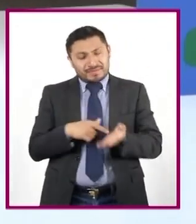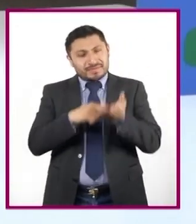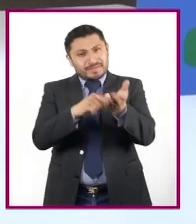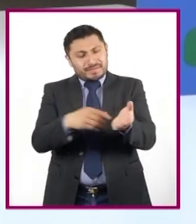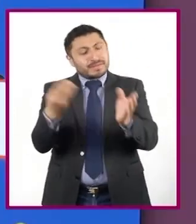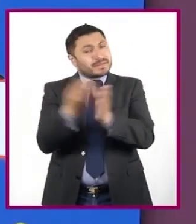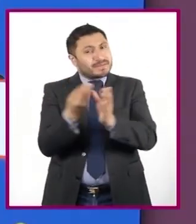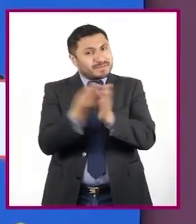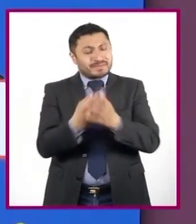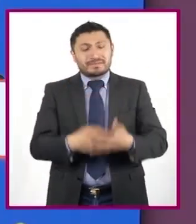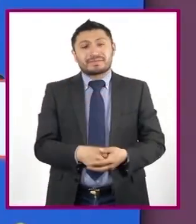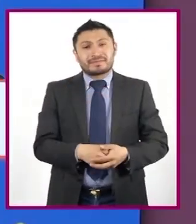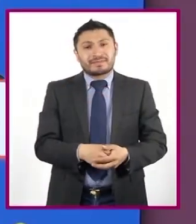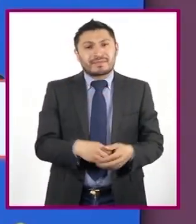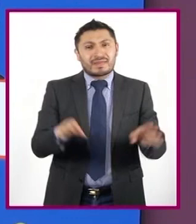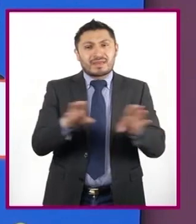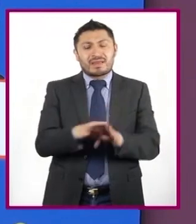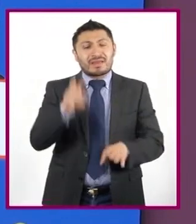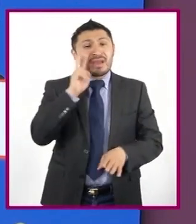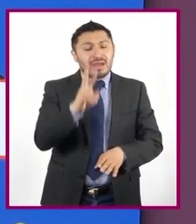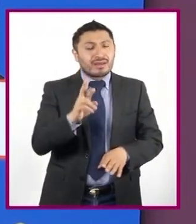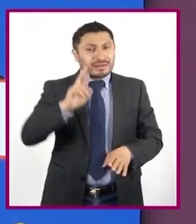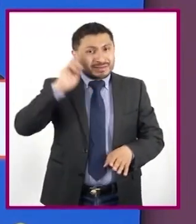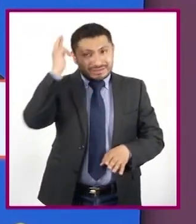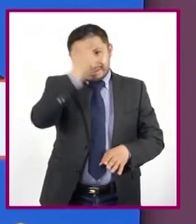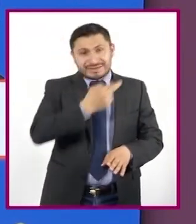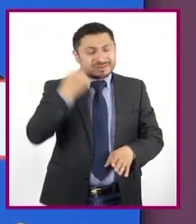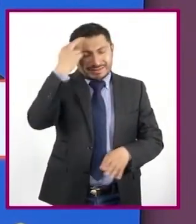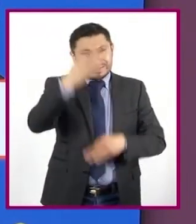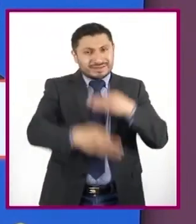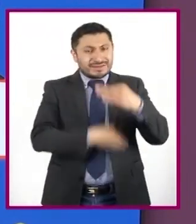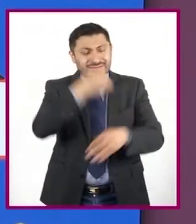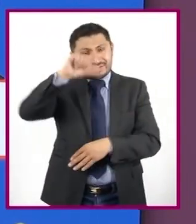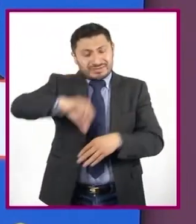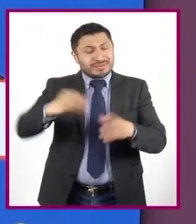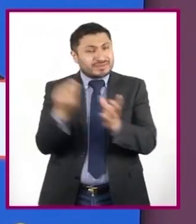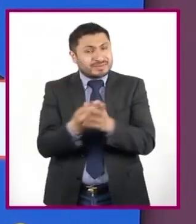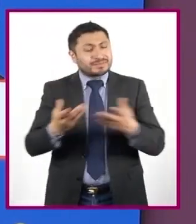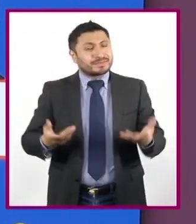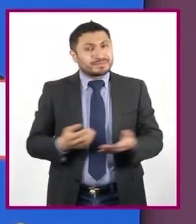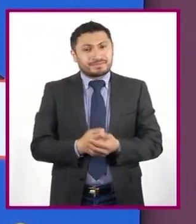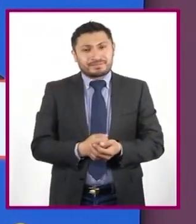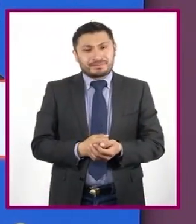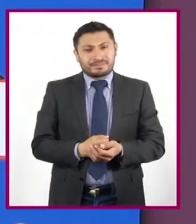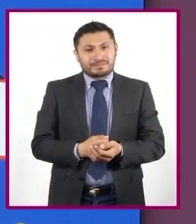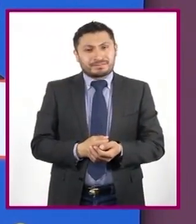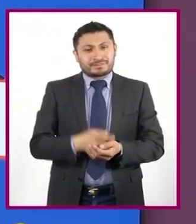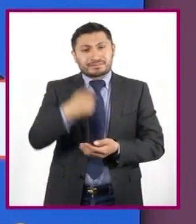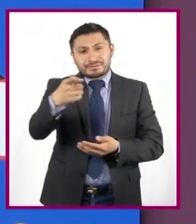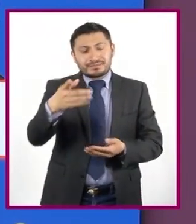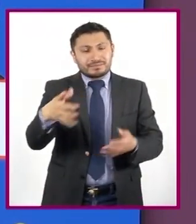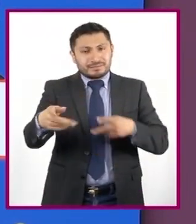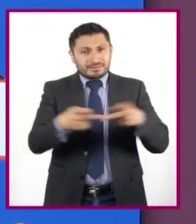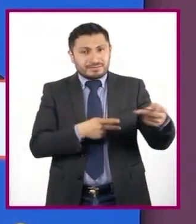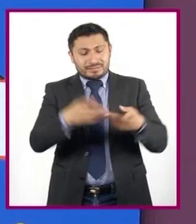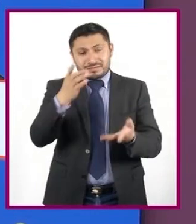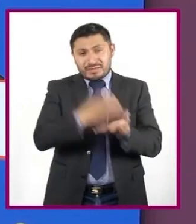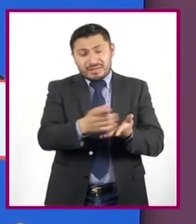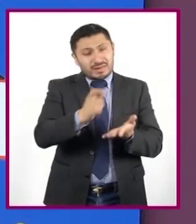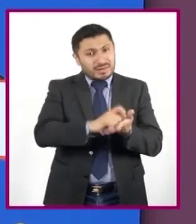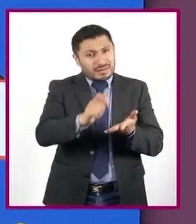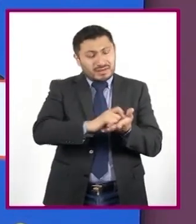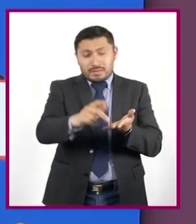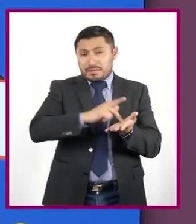sesión. ¿Qué les parece si repasamos lo aprendido durante esta sesión? Tengan a la mano su cuaderno y